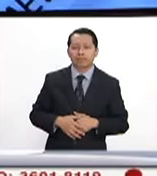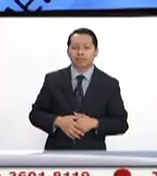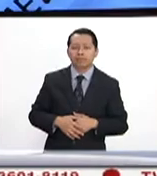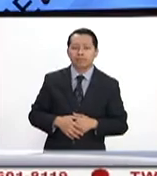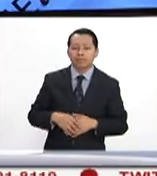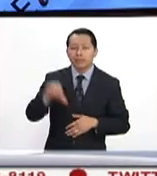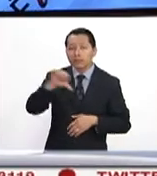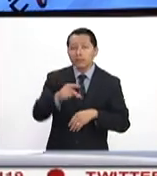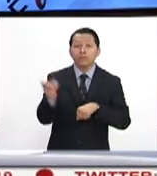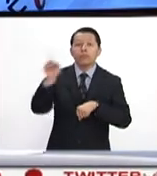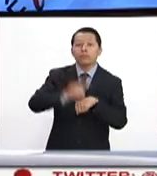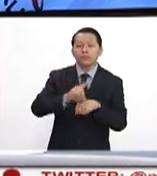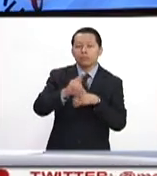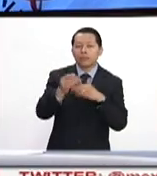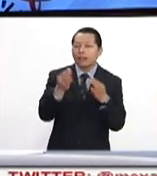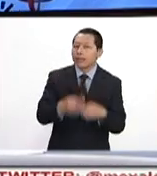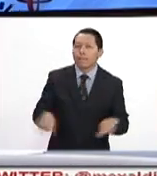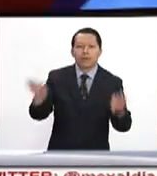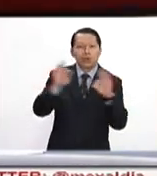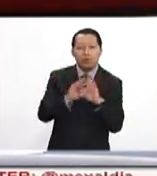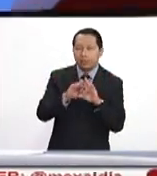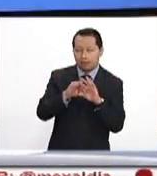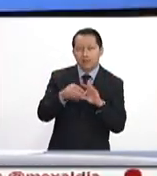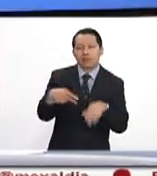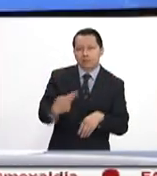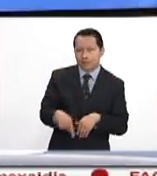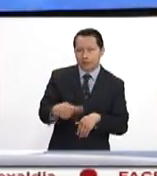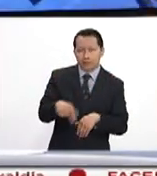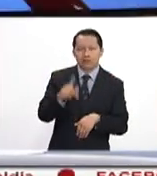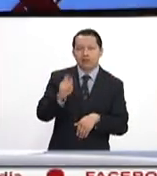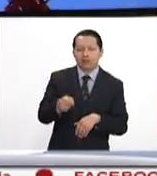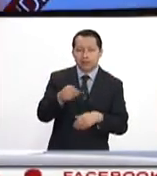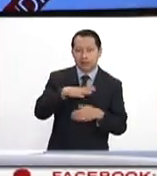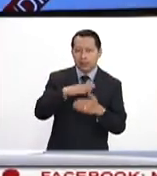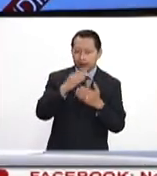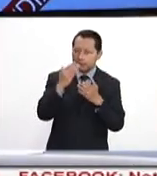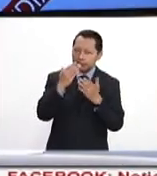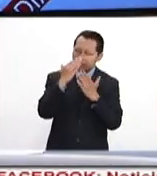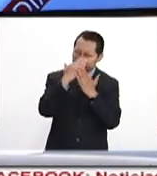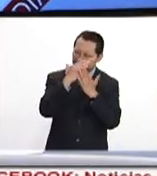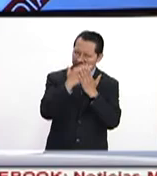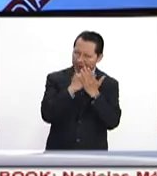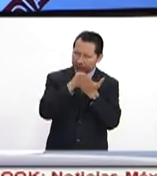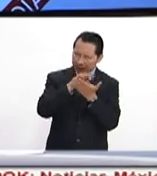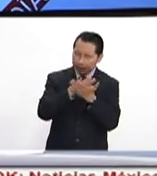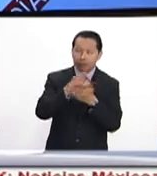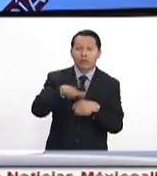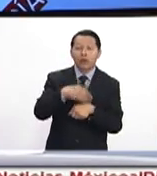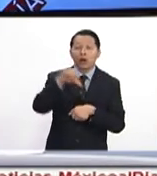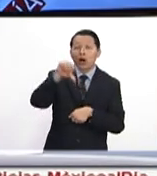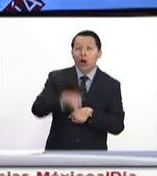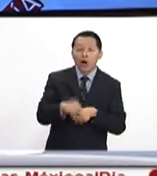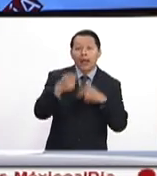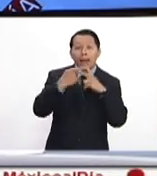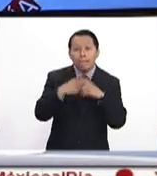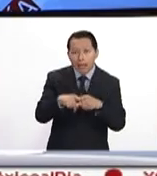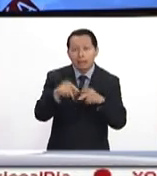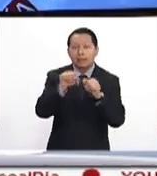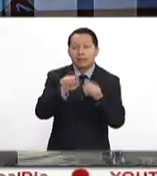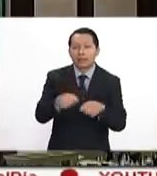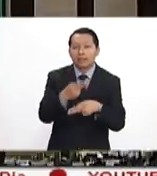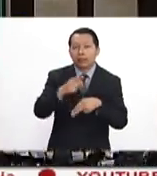Hoy es un día importante, de suma relevancia en nuestro país, que quedará en la agenda marcado porque hoy entra en operación el Sistema